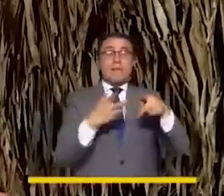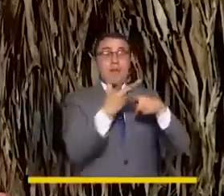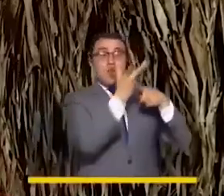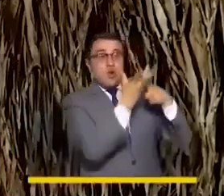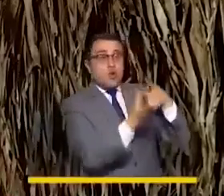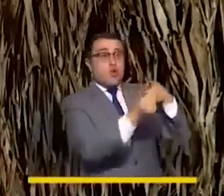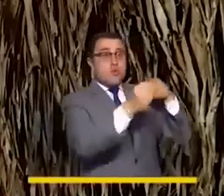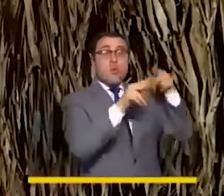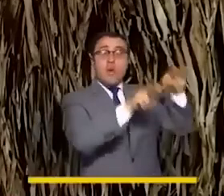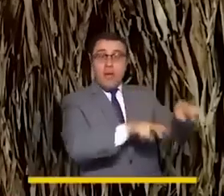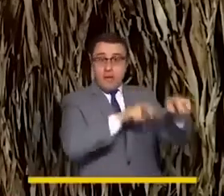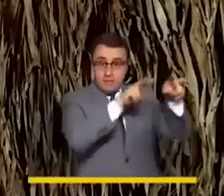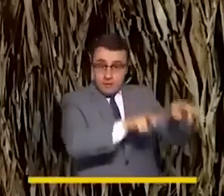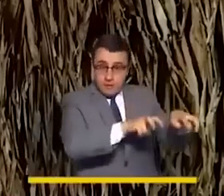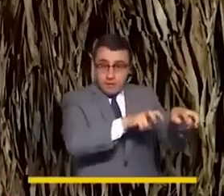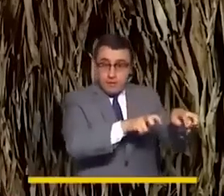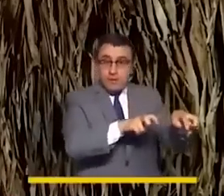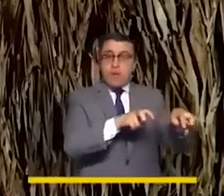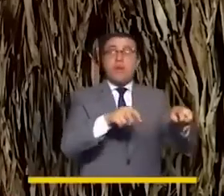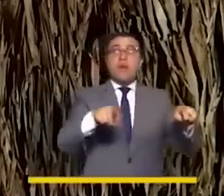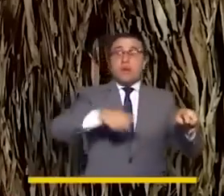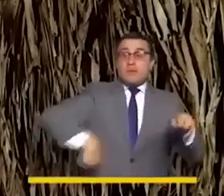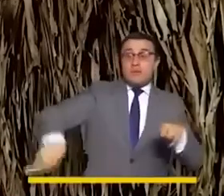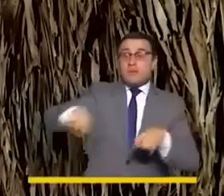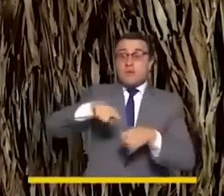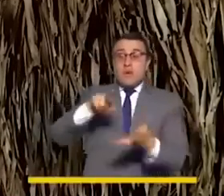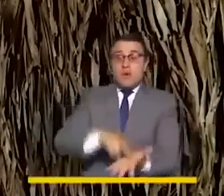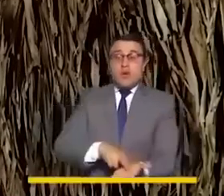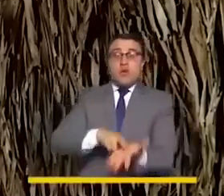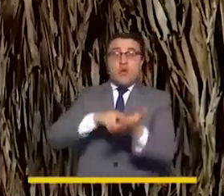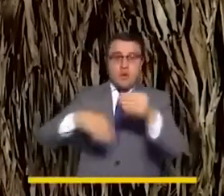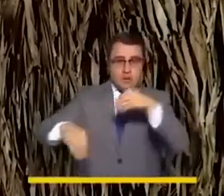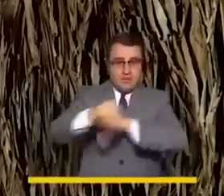agraria, a la restitución de tierras,